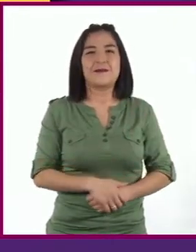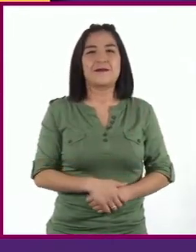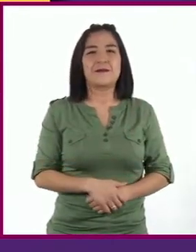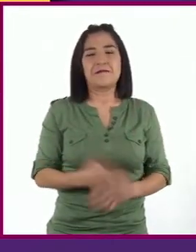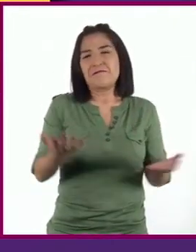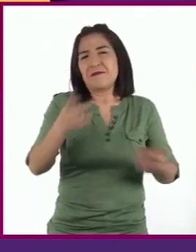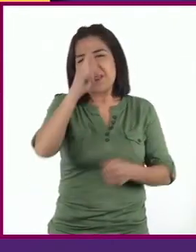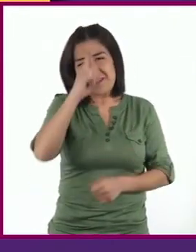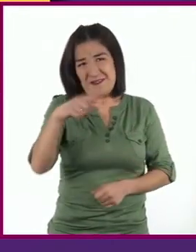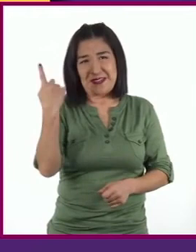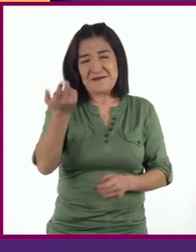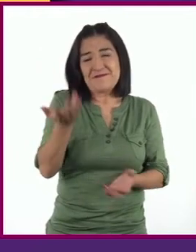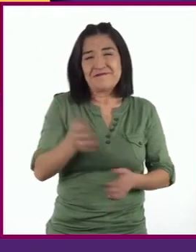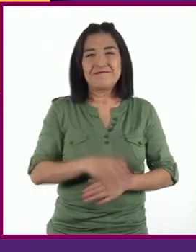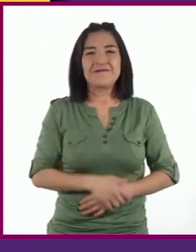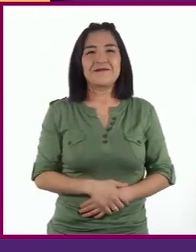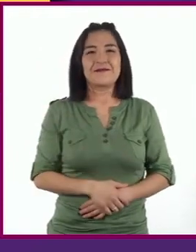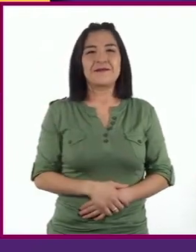Fácil, ¿verdad?